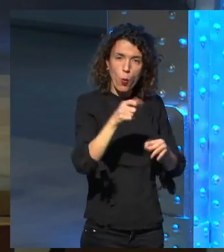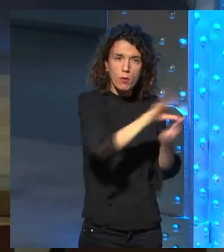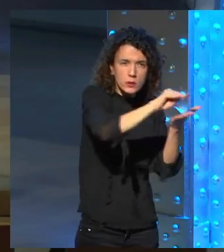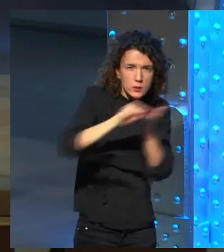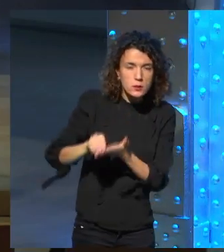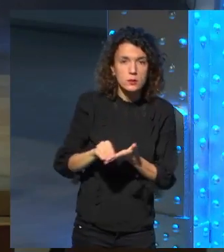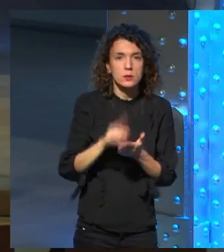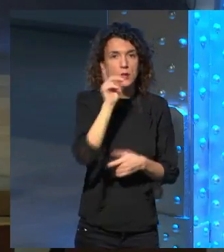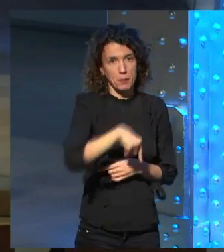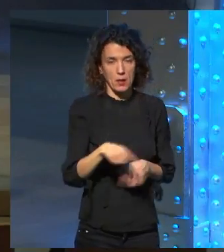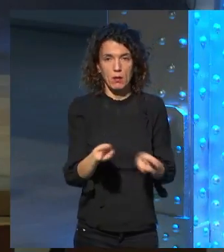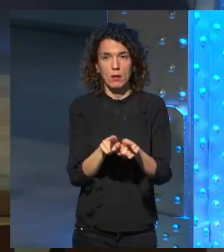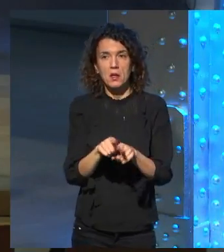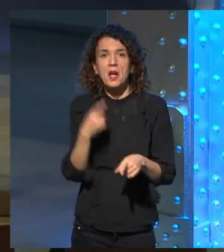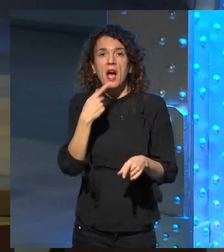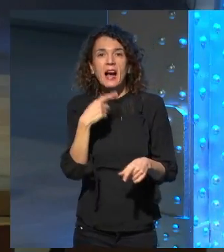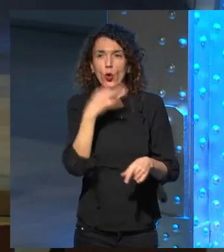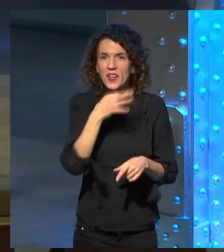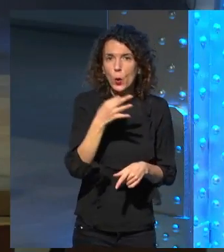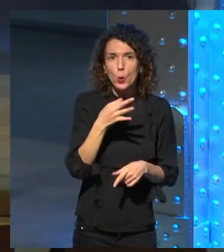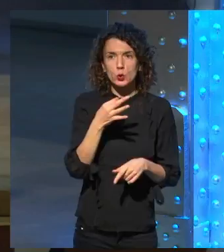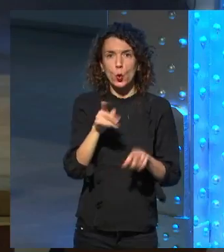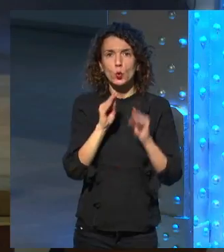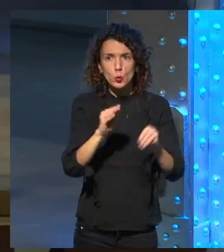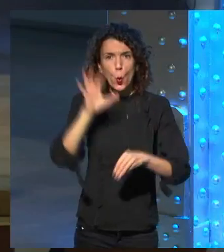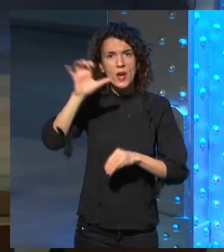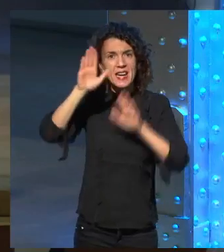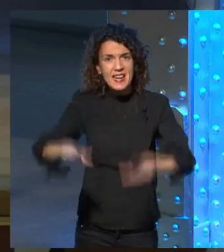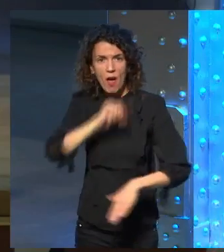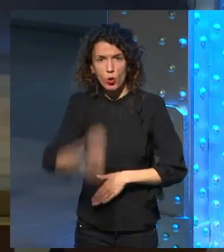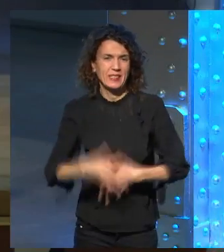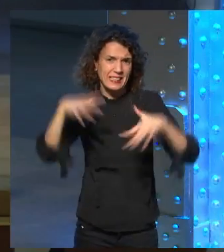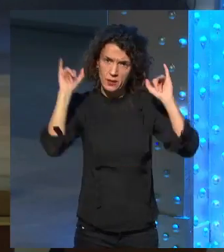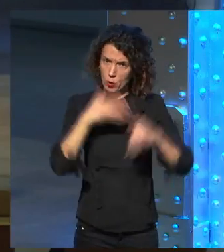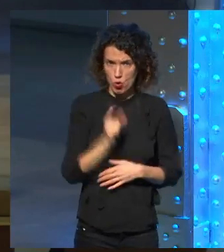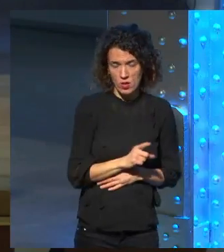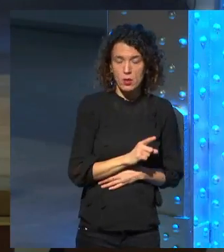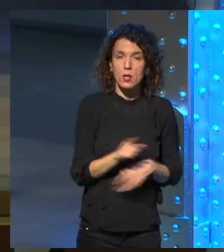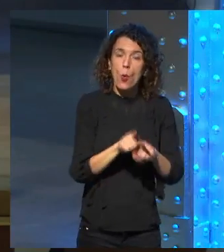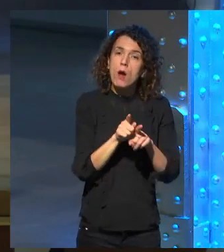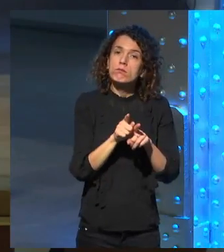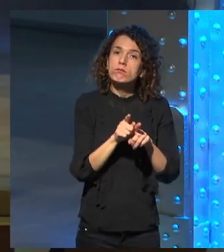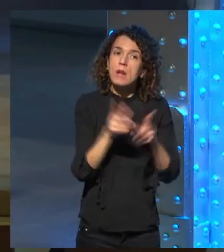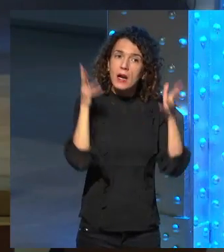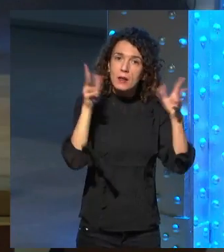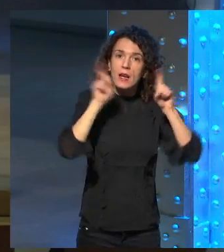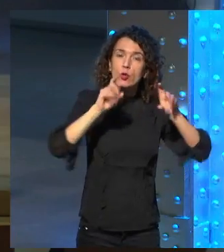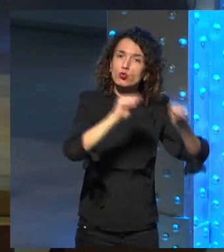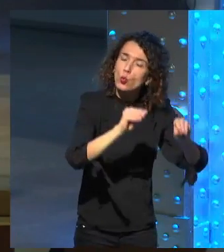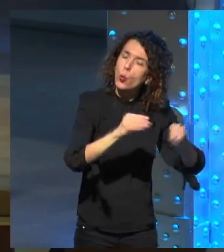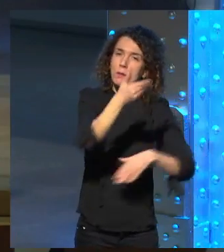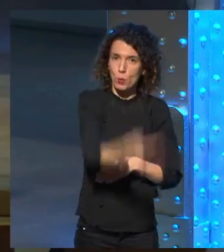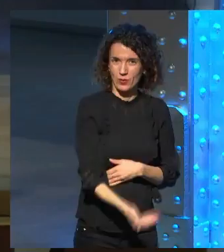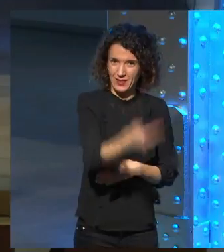negativa a ser identificado en un discurso nacionalista, ¿no? Entonces creo que es una lección muy, muy importante,